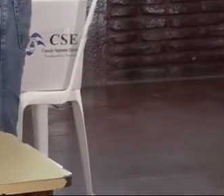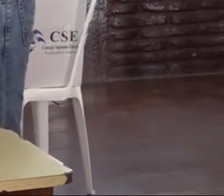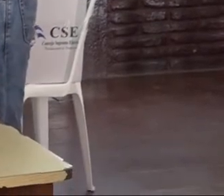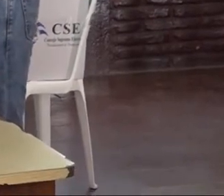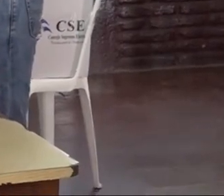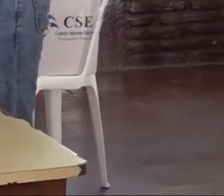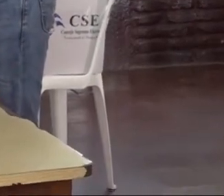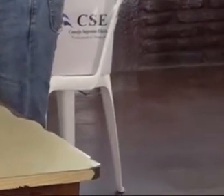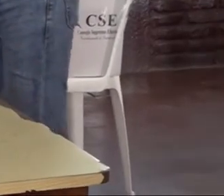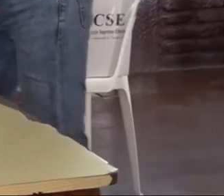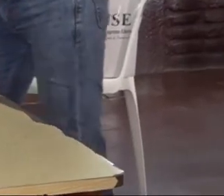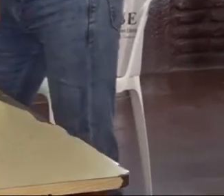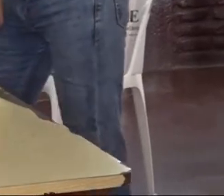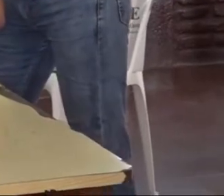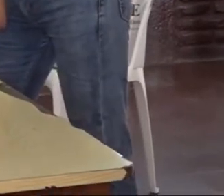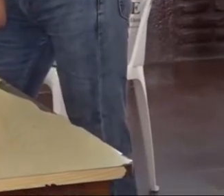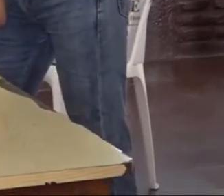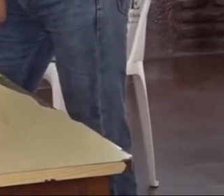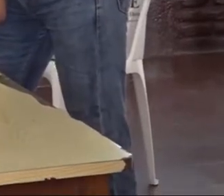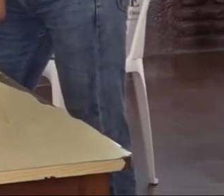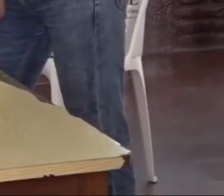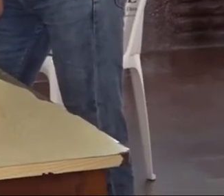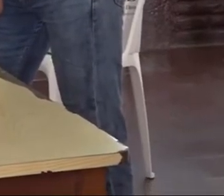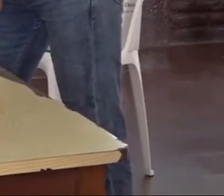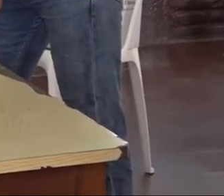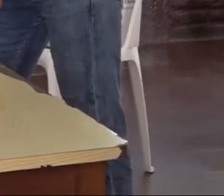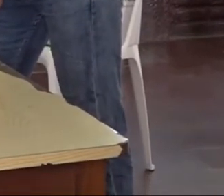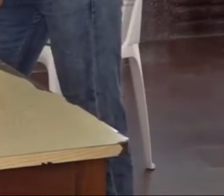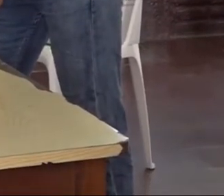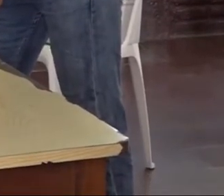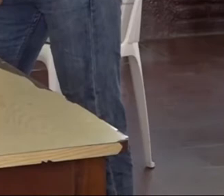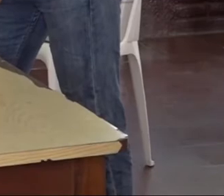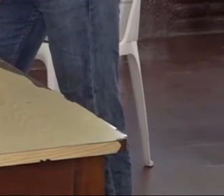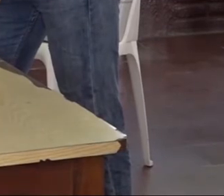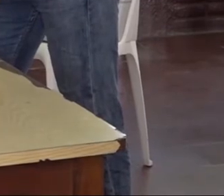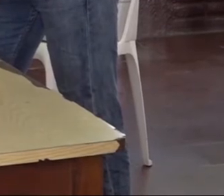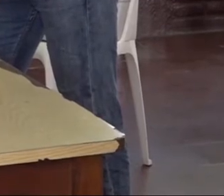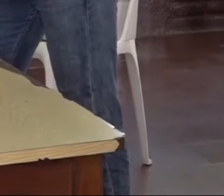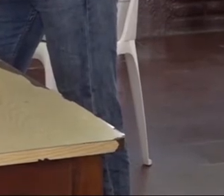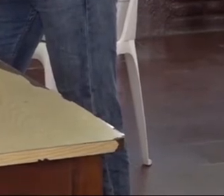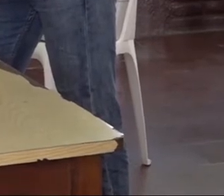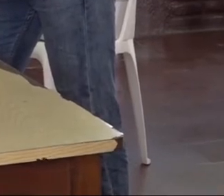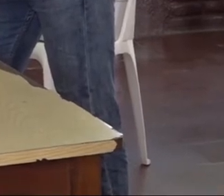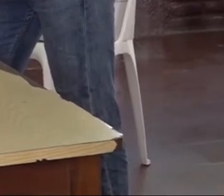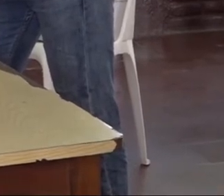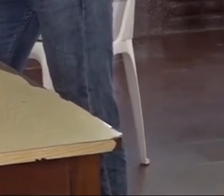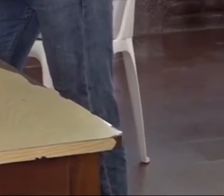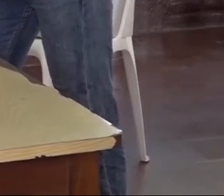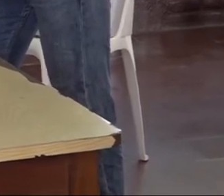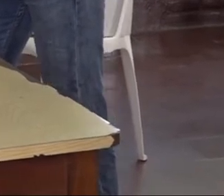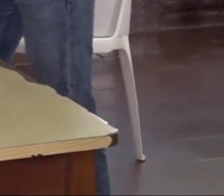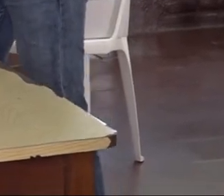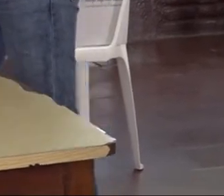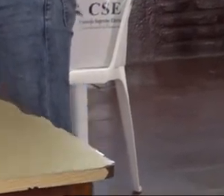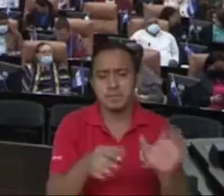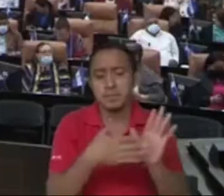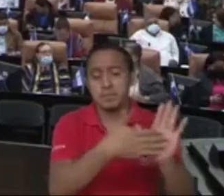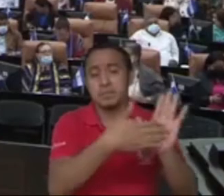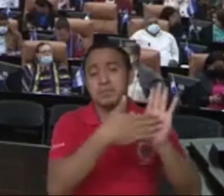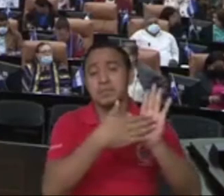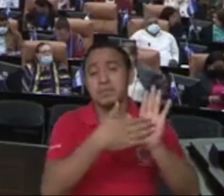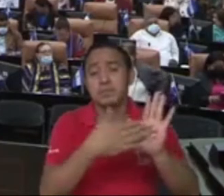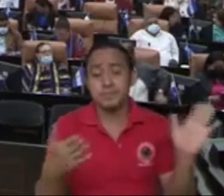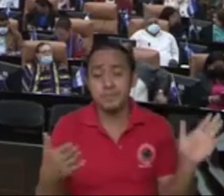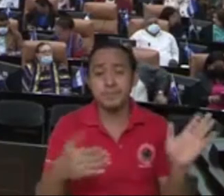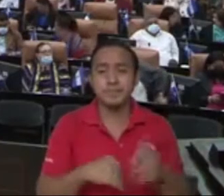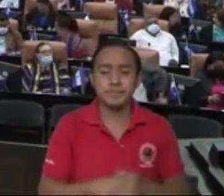indeleble posterior al ejercicio del voto. Creemos que los 20 días son adecuados de campaña